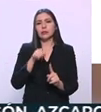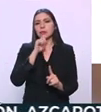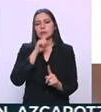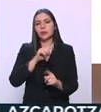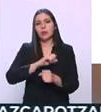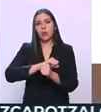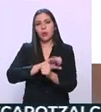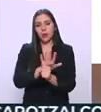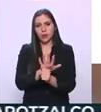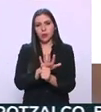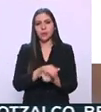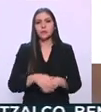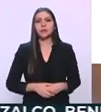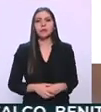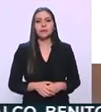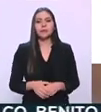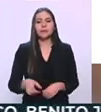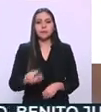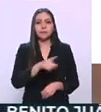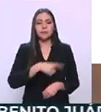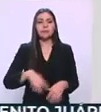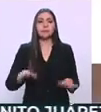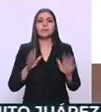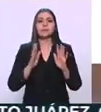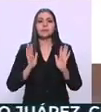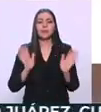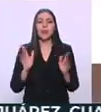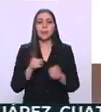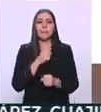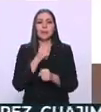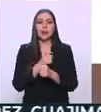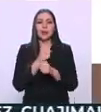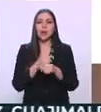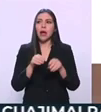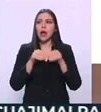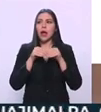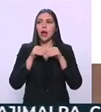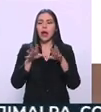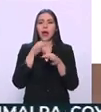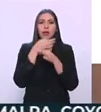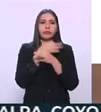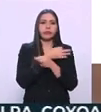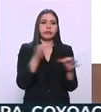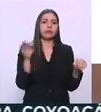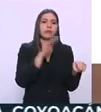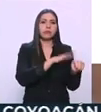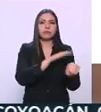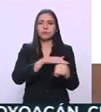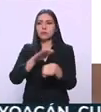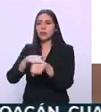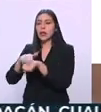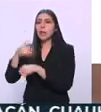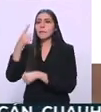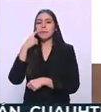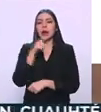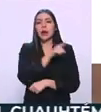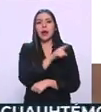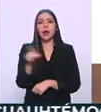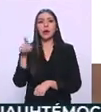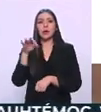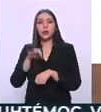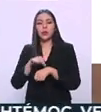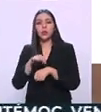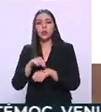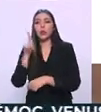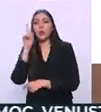COVID-19. Hemos ya lanzado la primera convocatoria para convocar, valga la redundancia, médicas y médicos